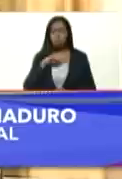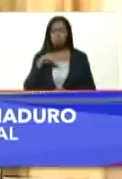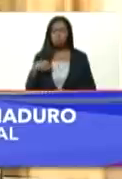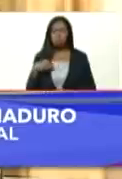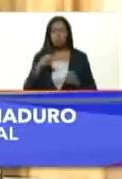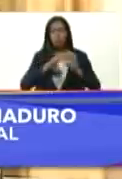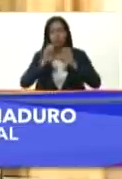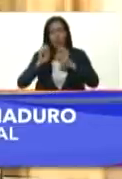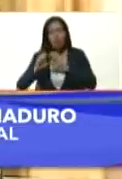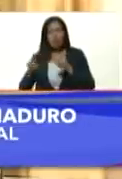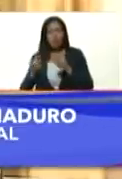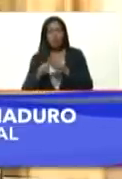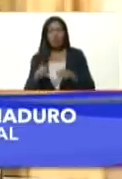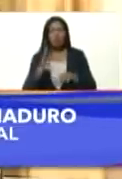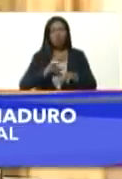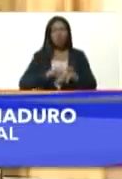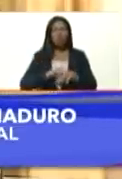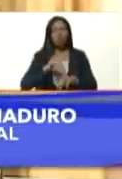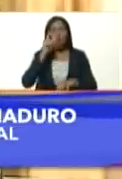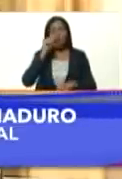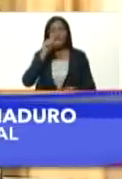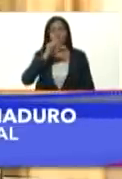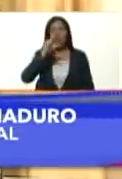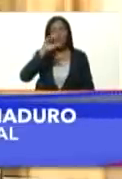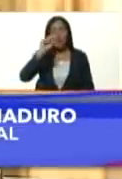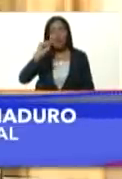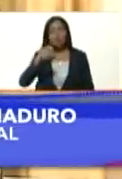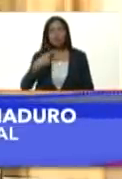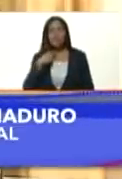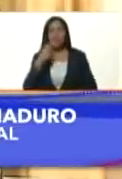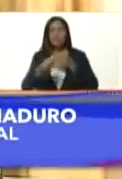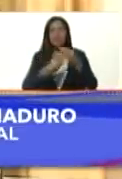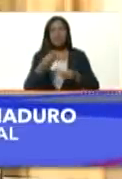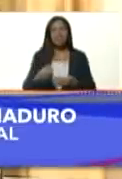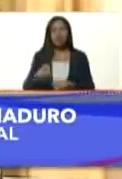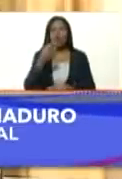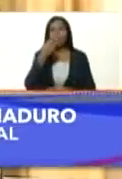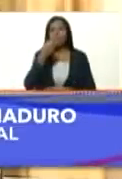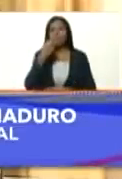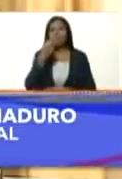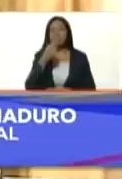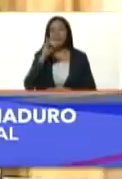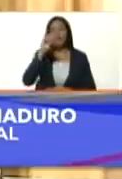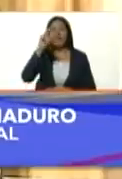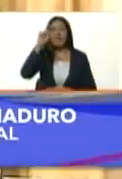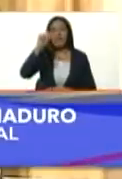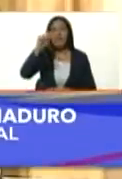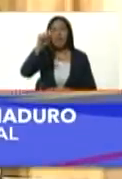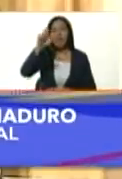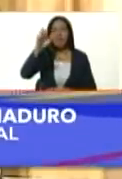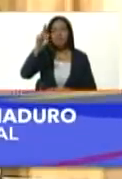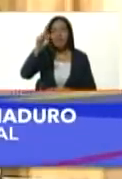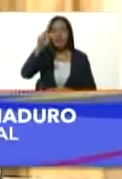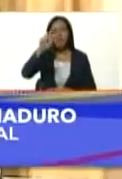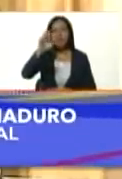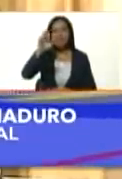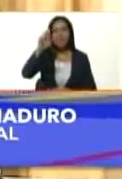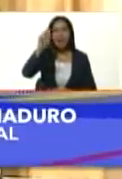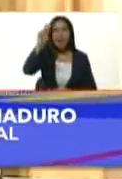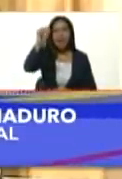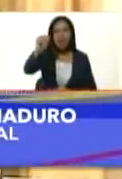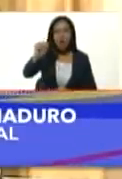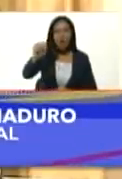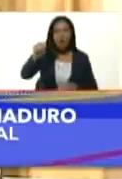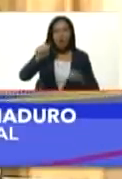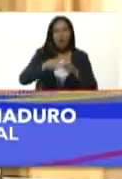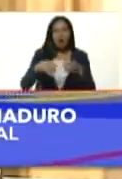Nos mandó al doctor Luis Herrera, creador de la medicina del interferón, que es una de las medicinas reconocidas por China y la Organización